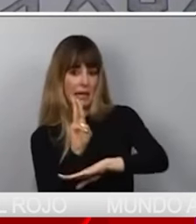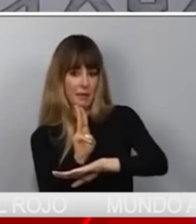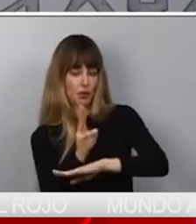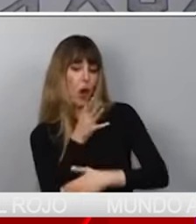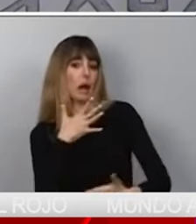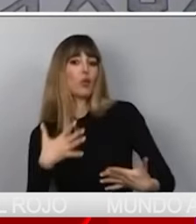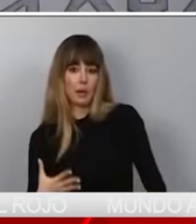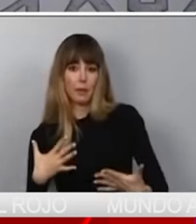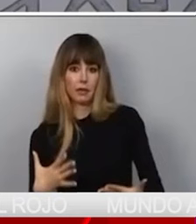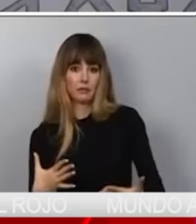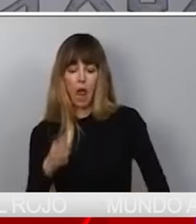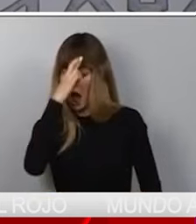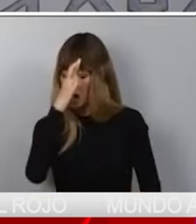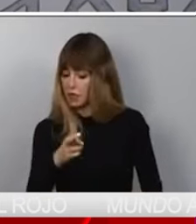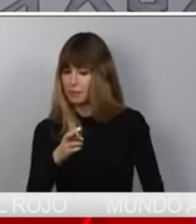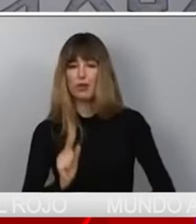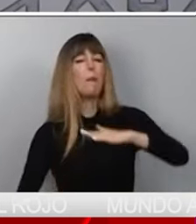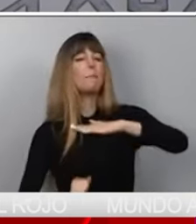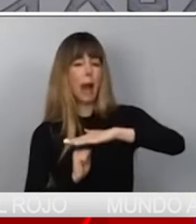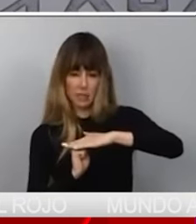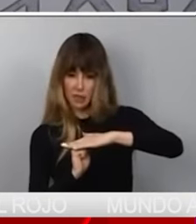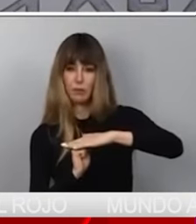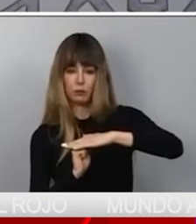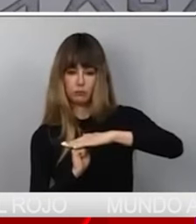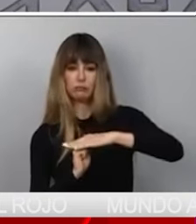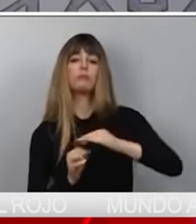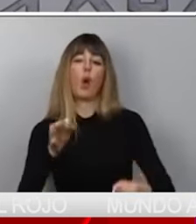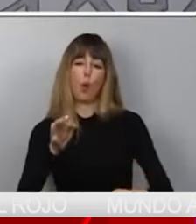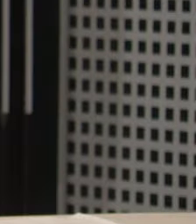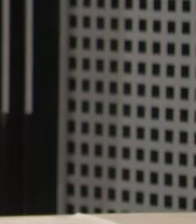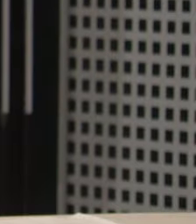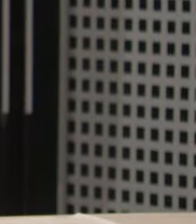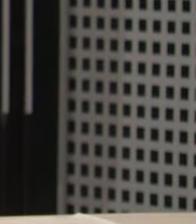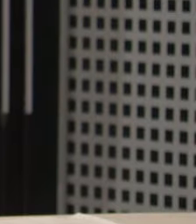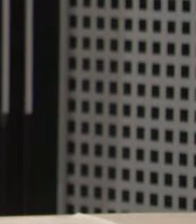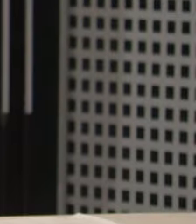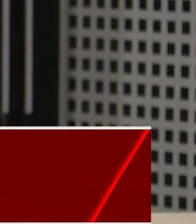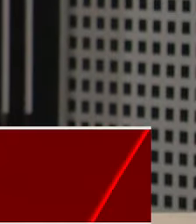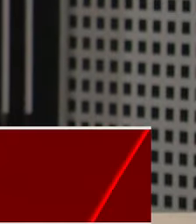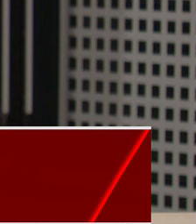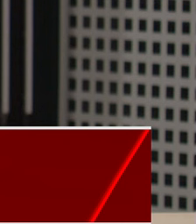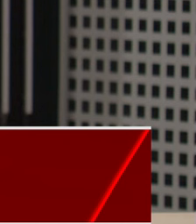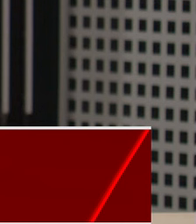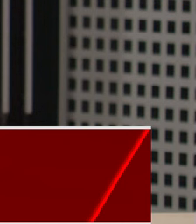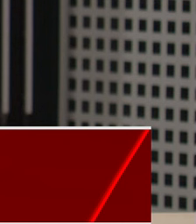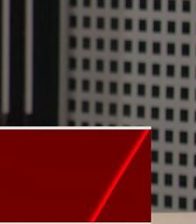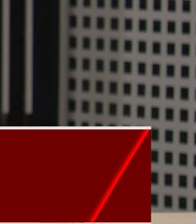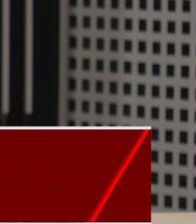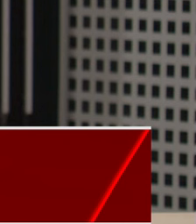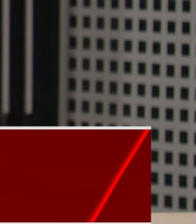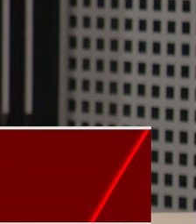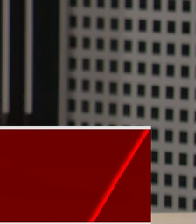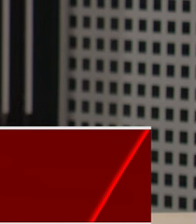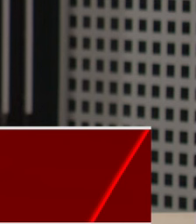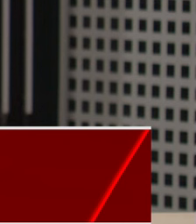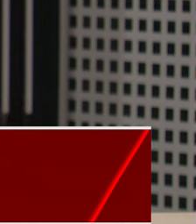por tanto máximo respeto también al poder legislativo yo Yo me pregunto cuando le vea